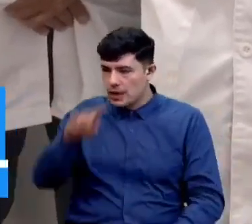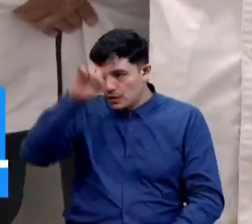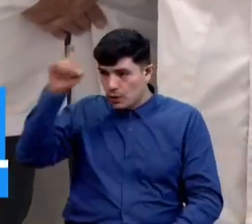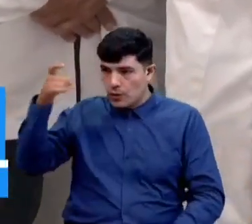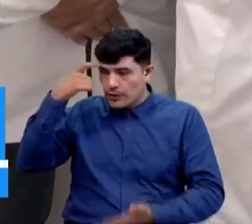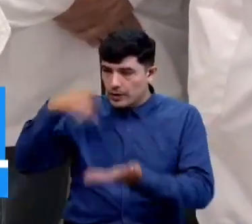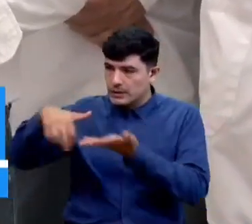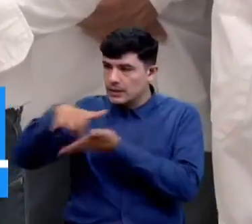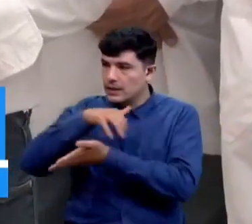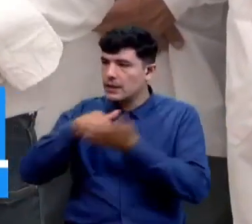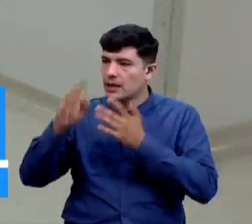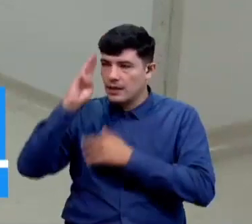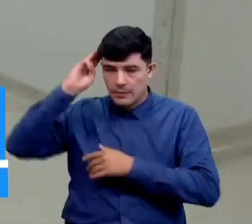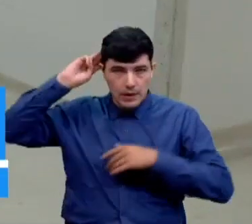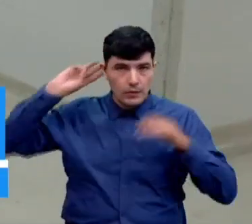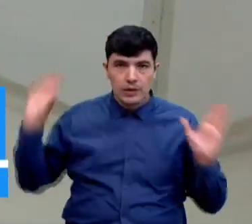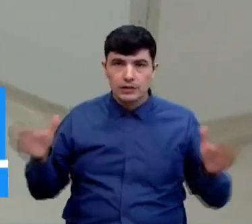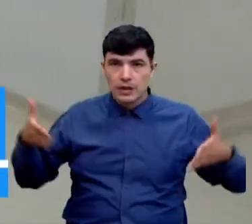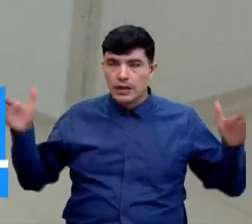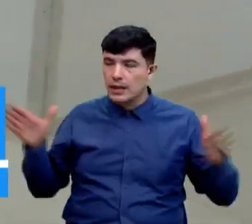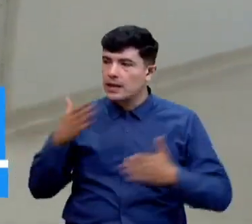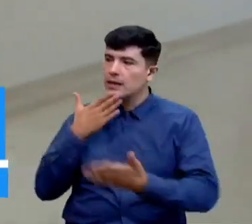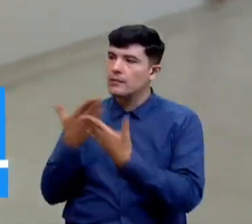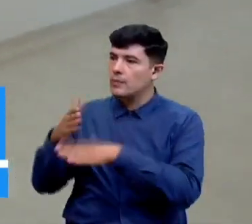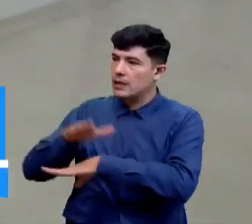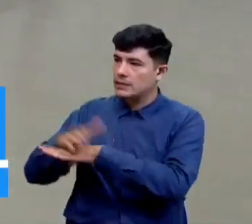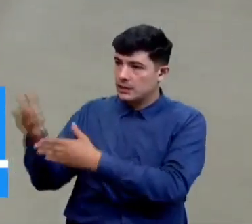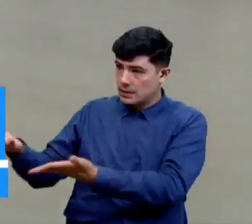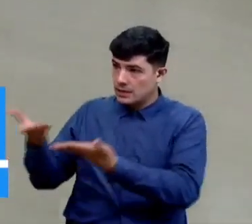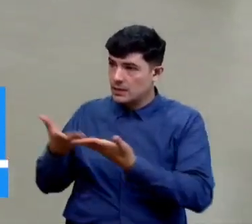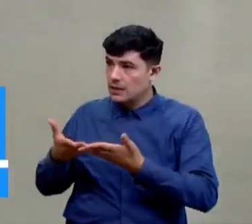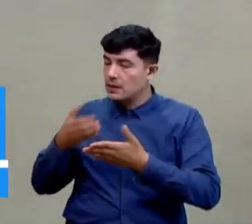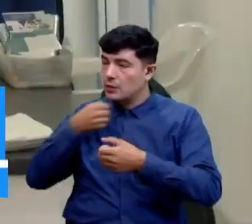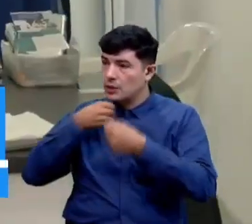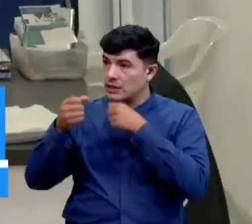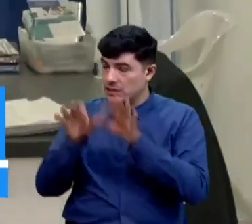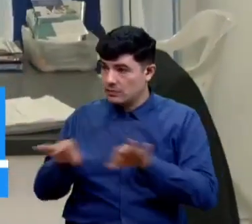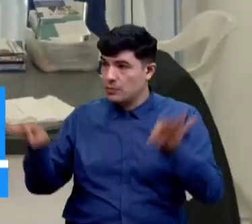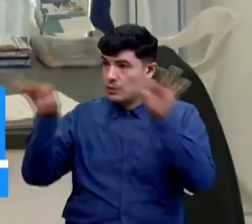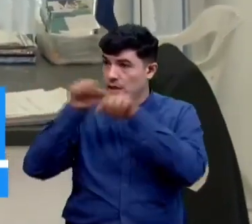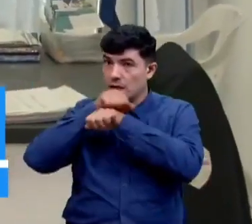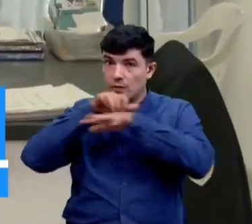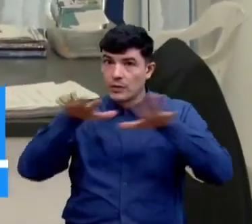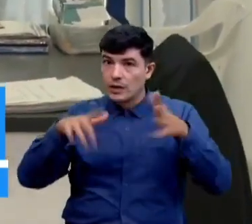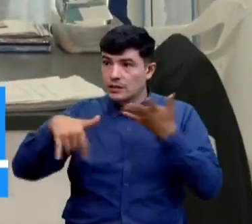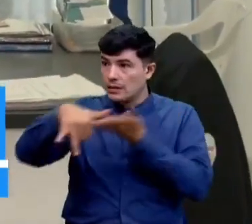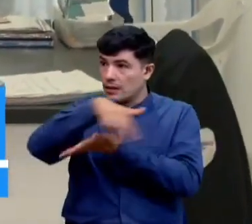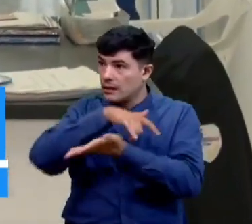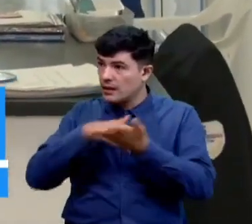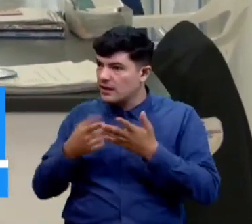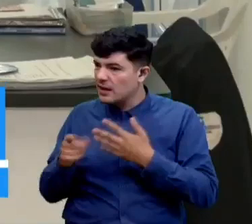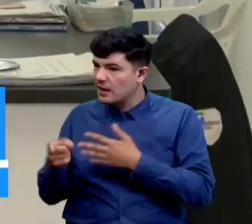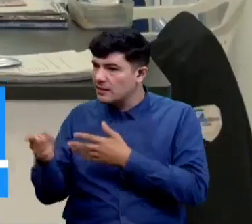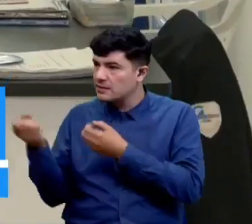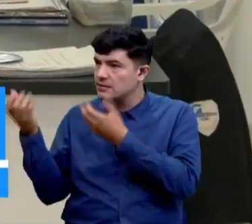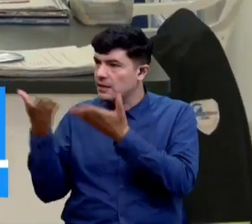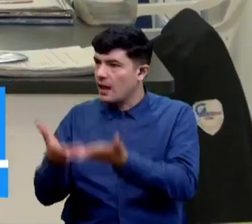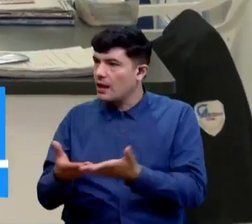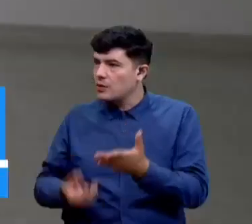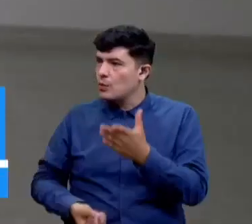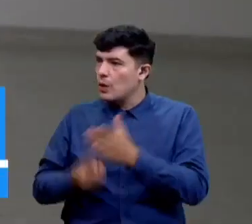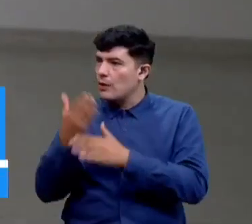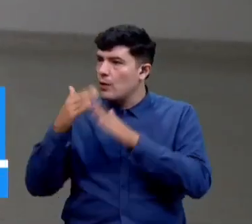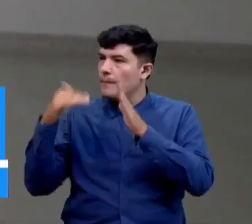Mauricio Aguilar Hurtado gobernador Buenas tardes importante noticias para los santandereanos de qué se trata esta entrega Bueno un saludo muy especial para